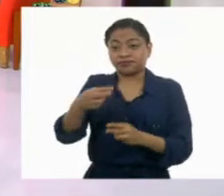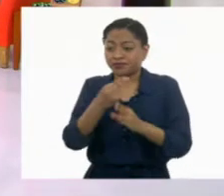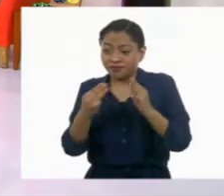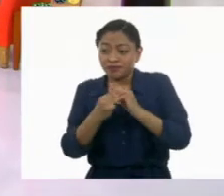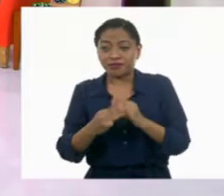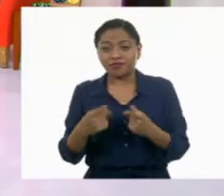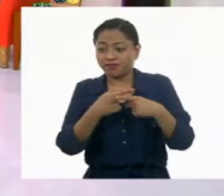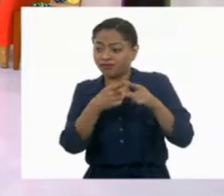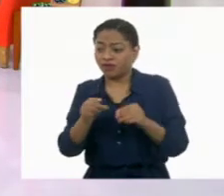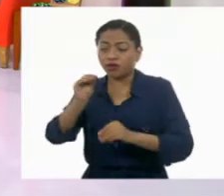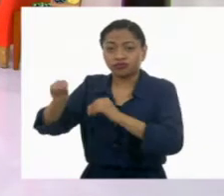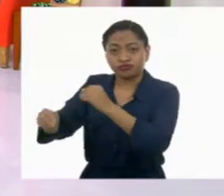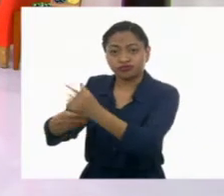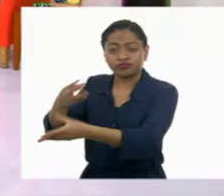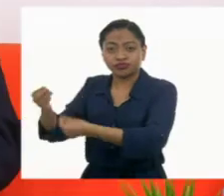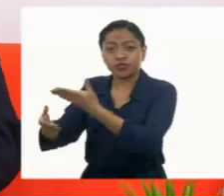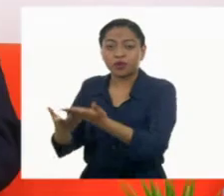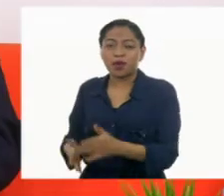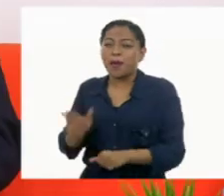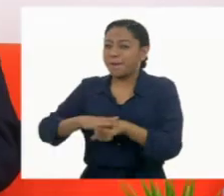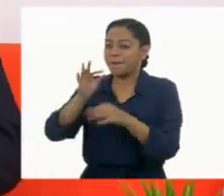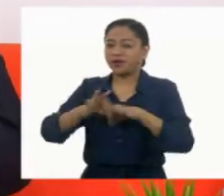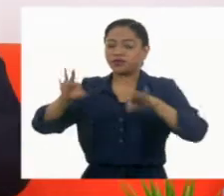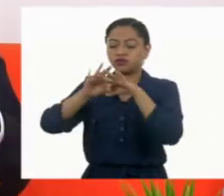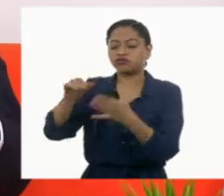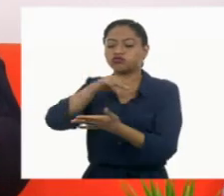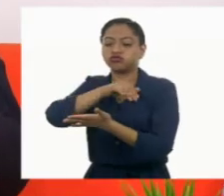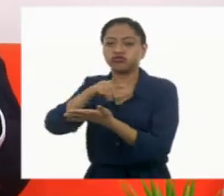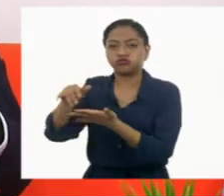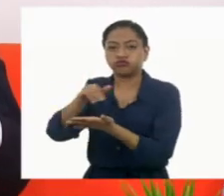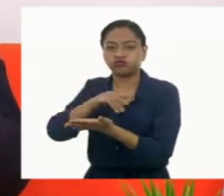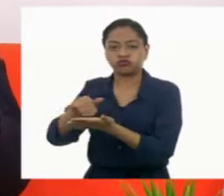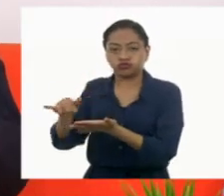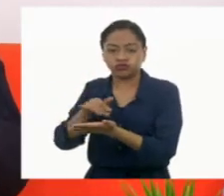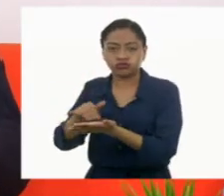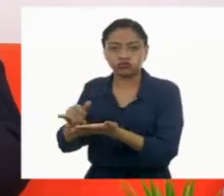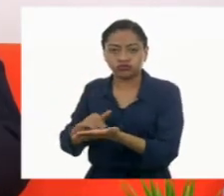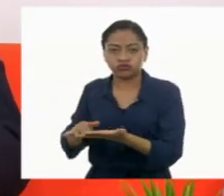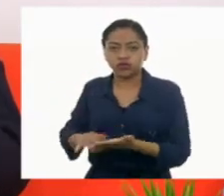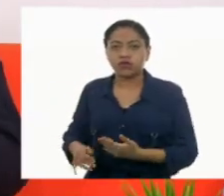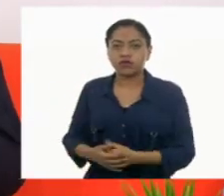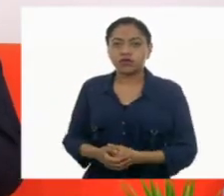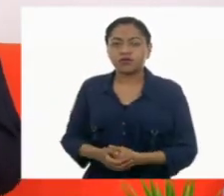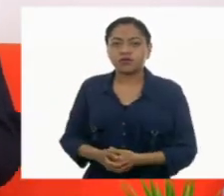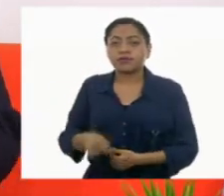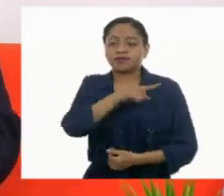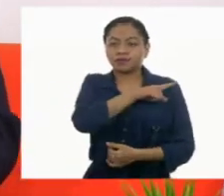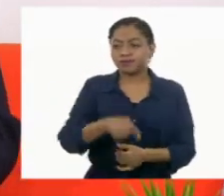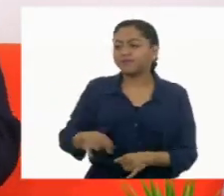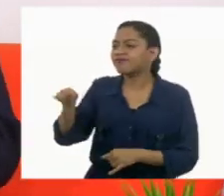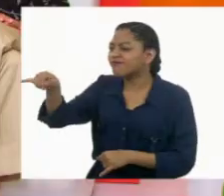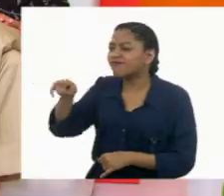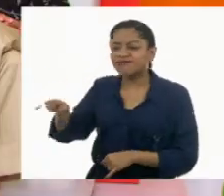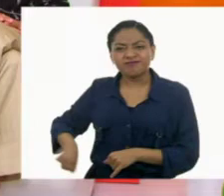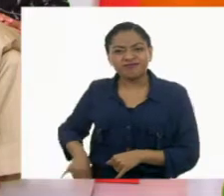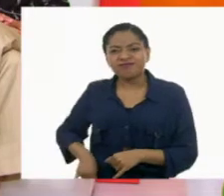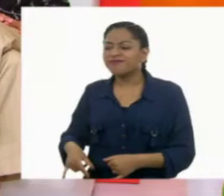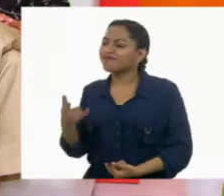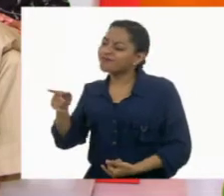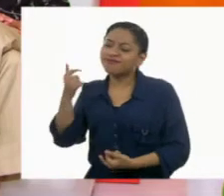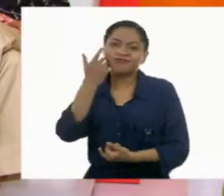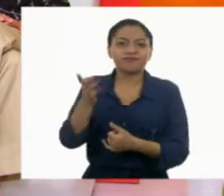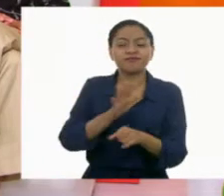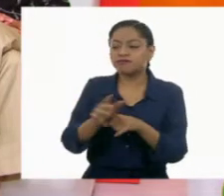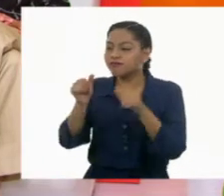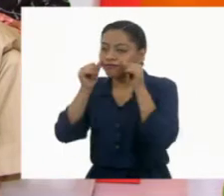materiales, sobre todo de lectura, y que estén más cercanos a los intereses de los niños. Los problemas que